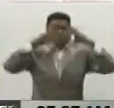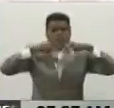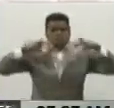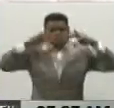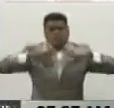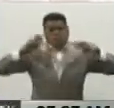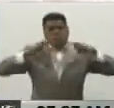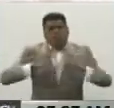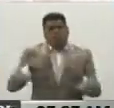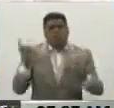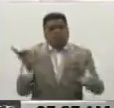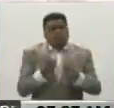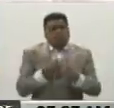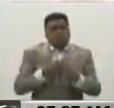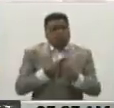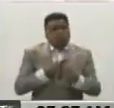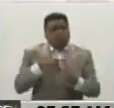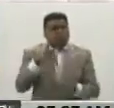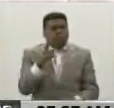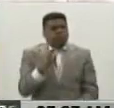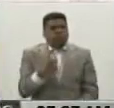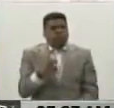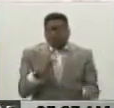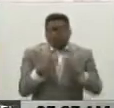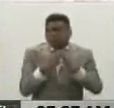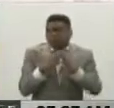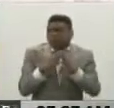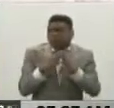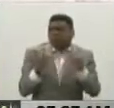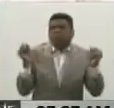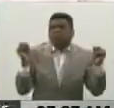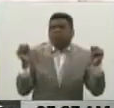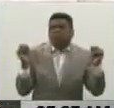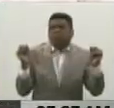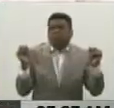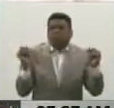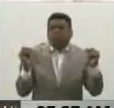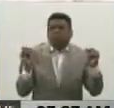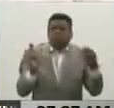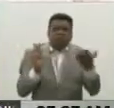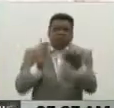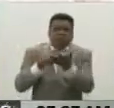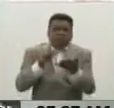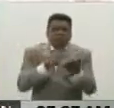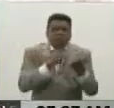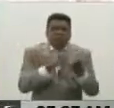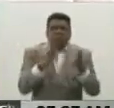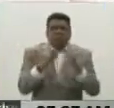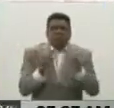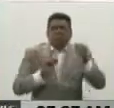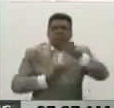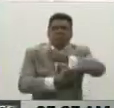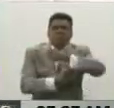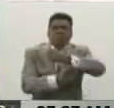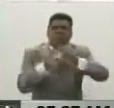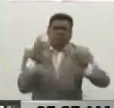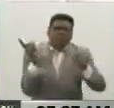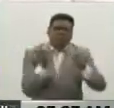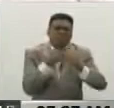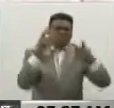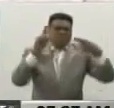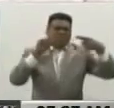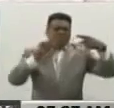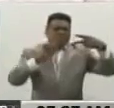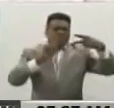el principio de ética, están incorporados dentro de los elementos básicos y primarios para poder avanzar en